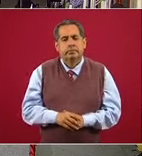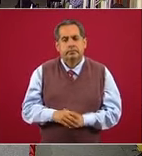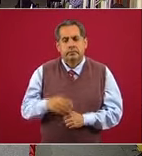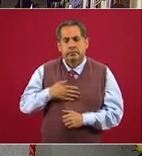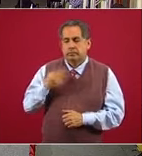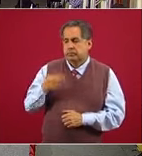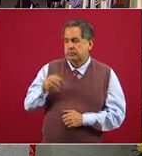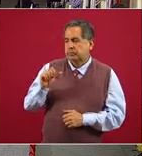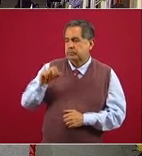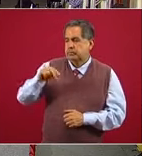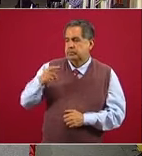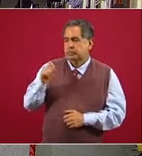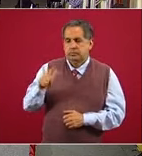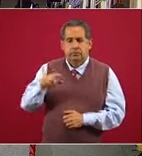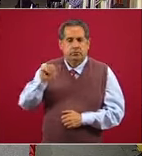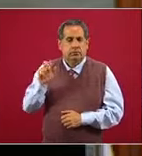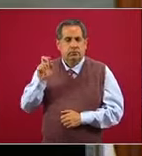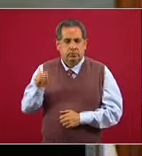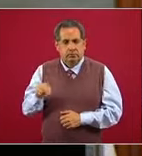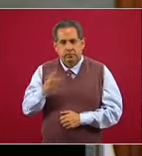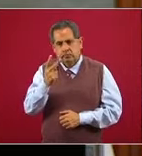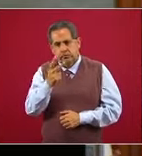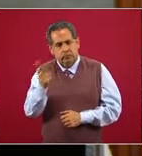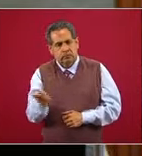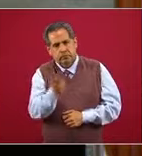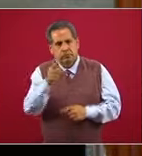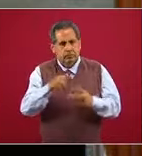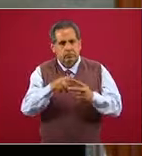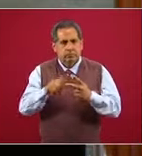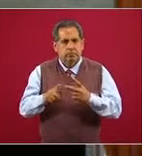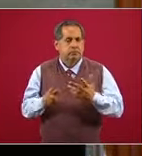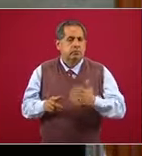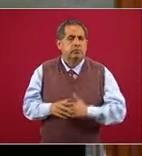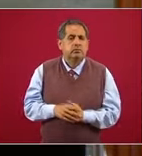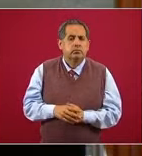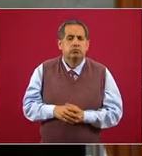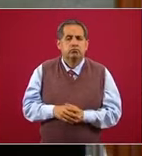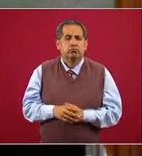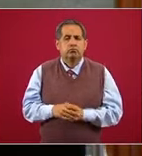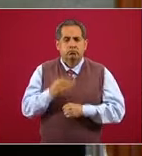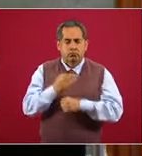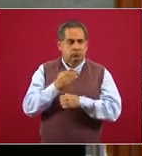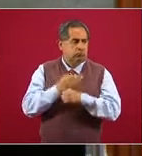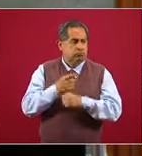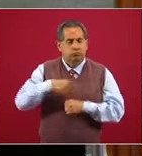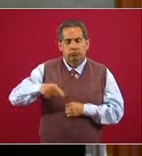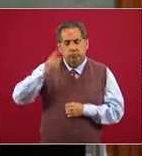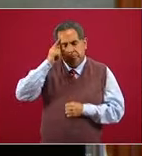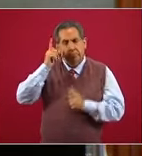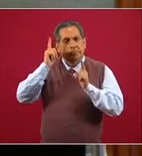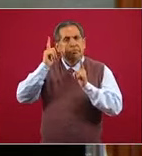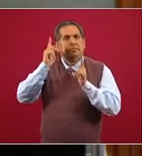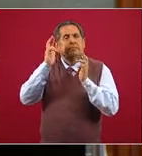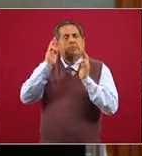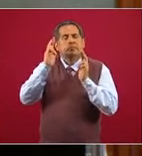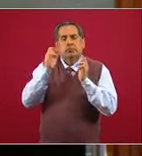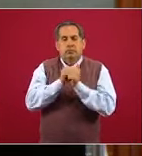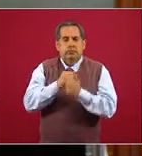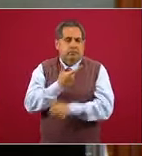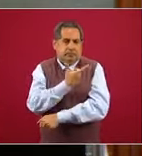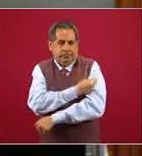Ángel Juan Sánchez, del Arsenal.net. Son dos preguntas. Ahorita se está generando una expectativa, una esperanza con las vacunas.